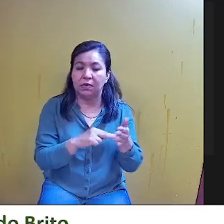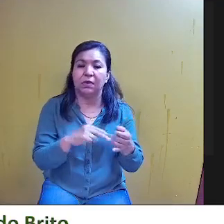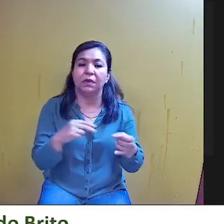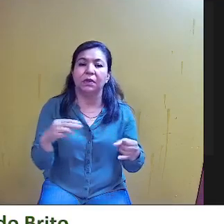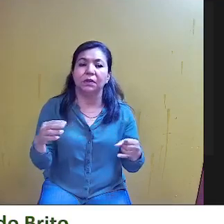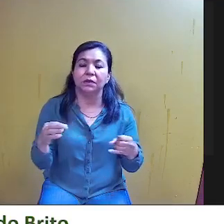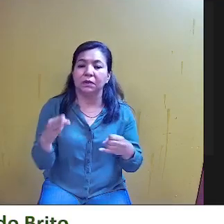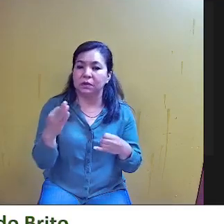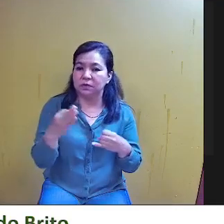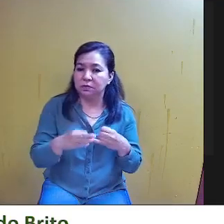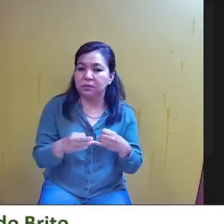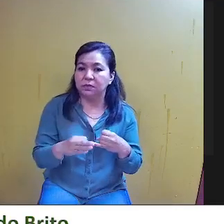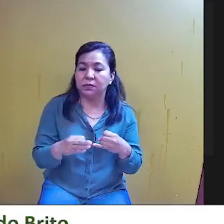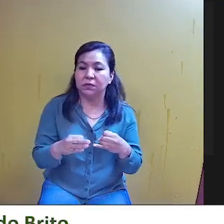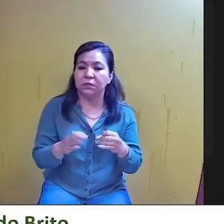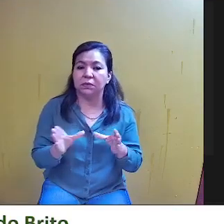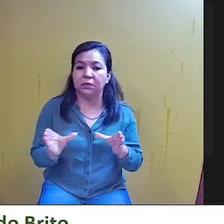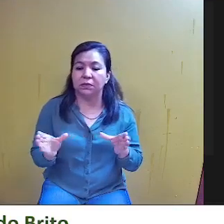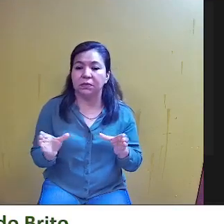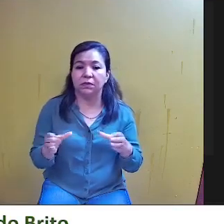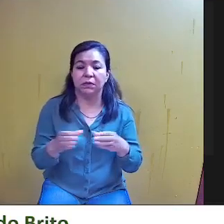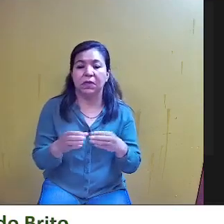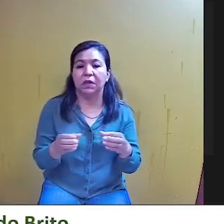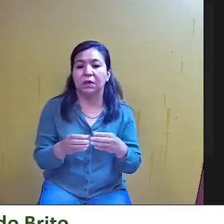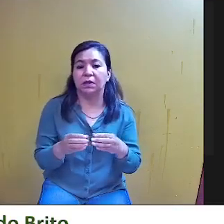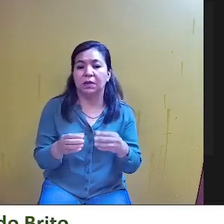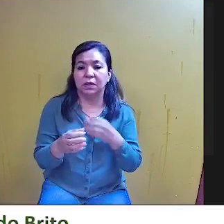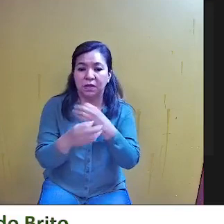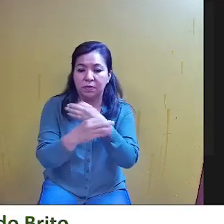que se notifique conforme a derecho corresponde.